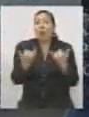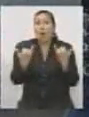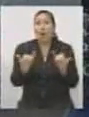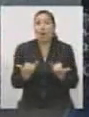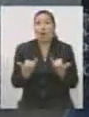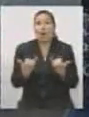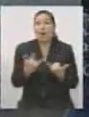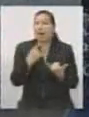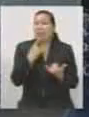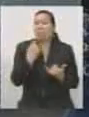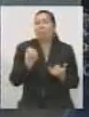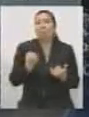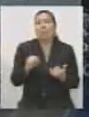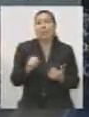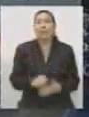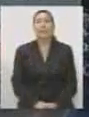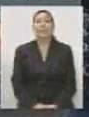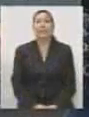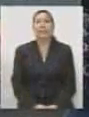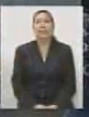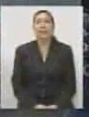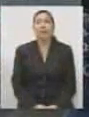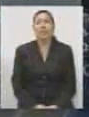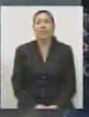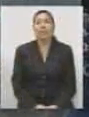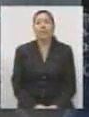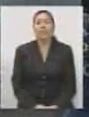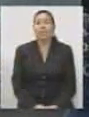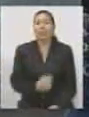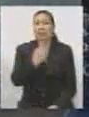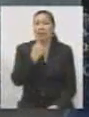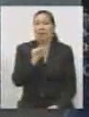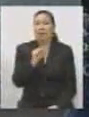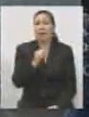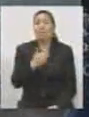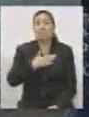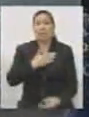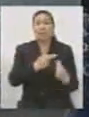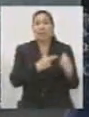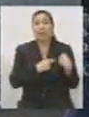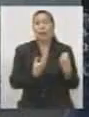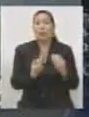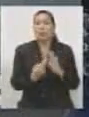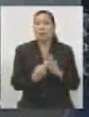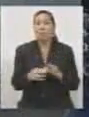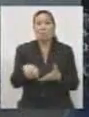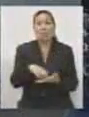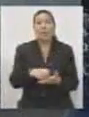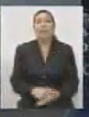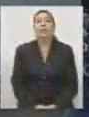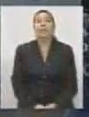hoy sería una irresponsabilidad y una irresponsabilidad a mi cargo de representante de la